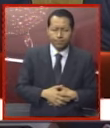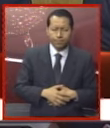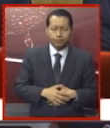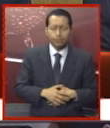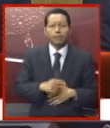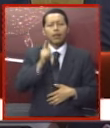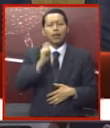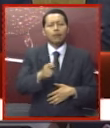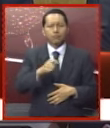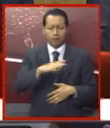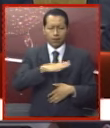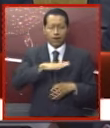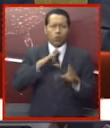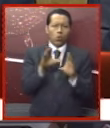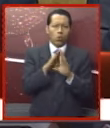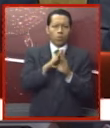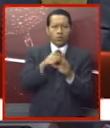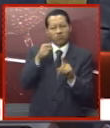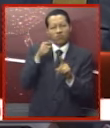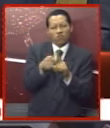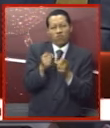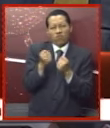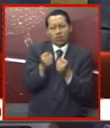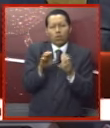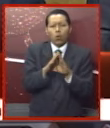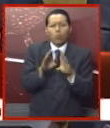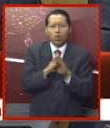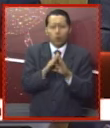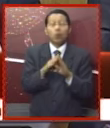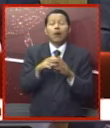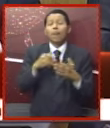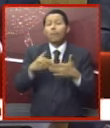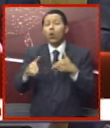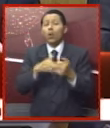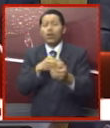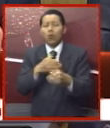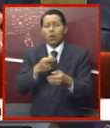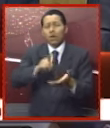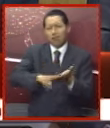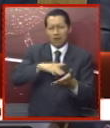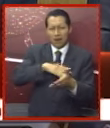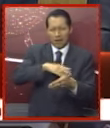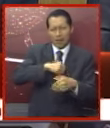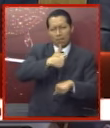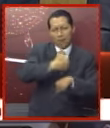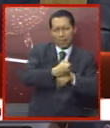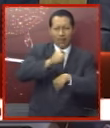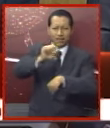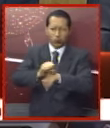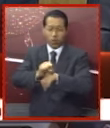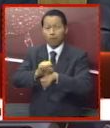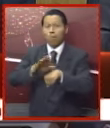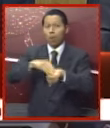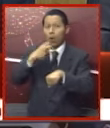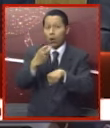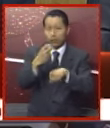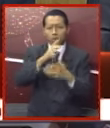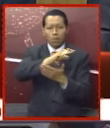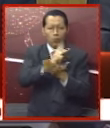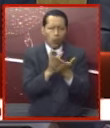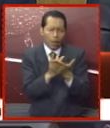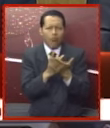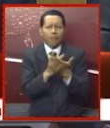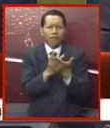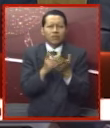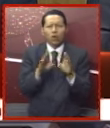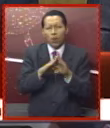Consideramos que existe cierto grado de rigidez en el modelo vigente en la educación básica, por eso los planes y programas que son